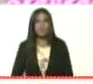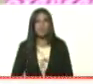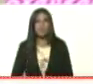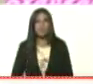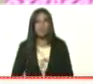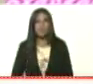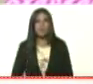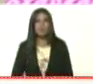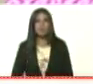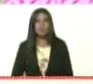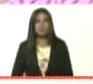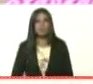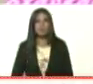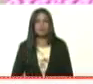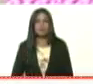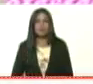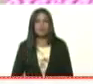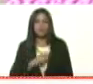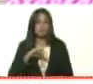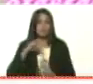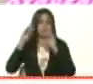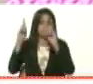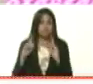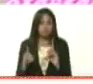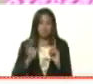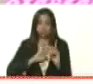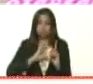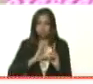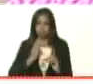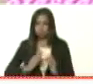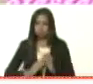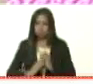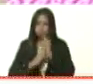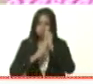documento. Hemos decidido llevar